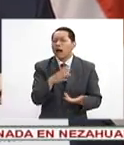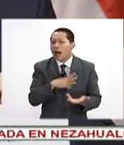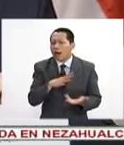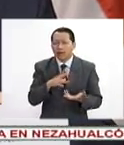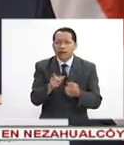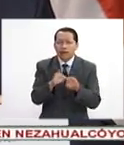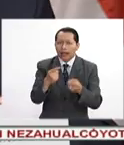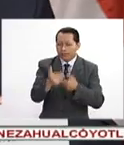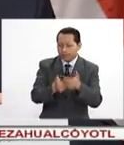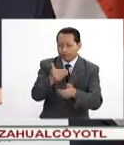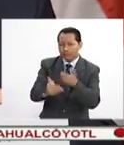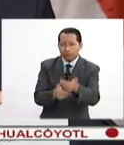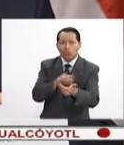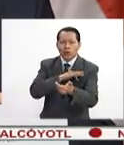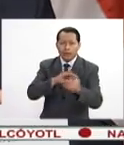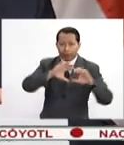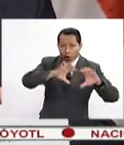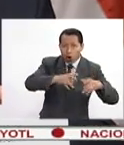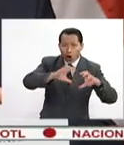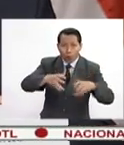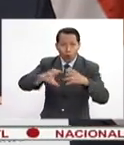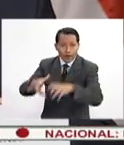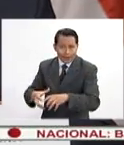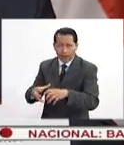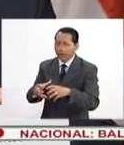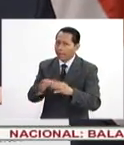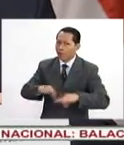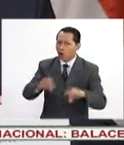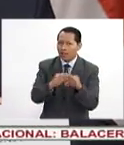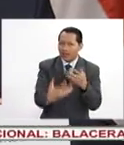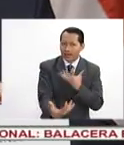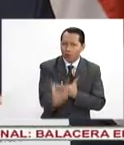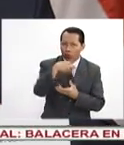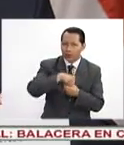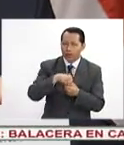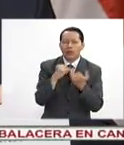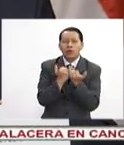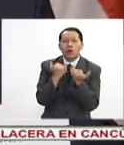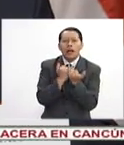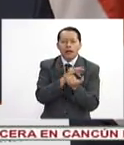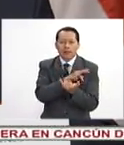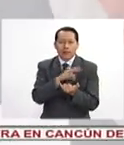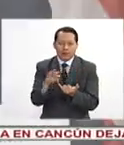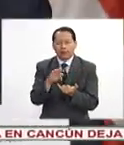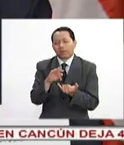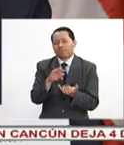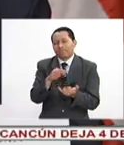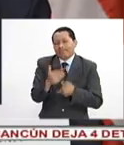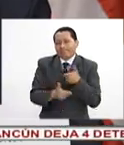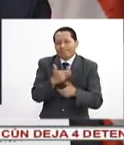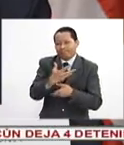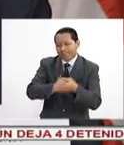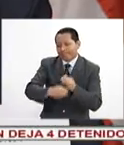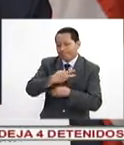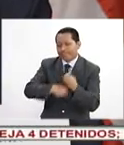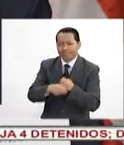nivel de las comunidades, tiene que ser incluyente y tiene que ser sostenible. Es el